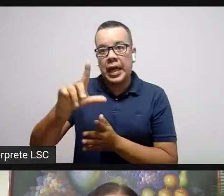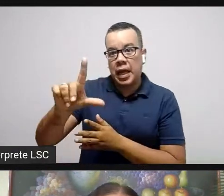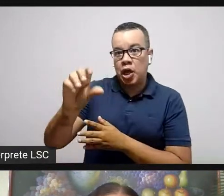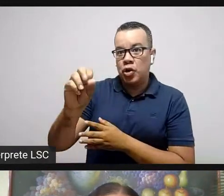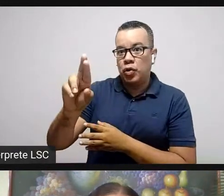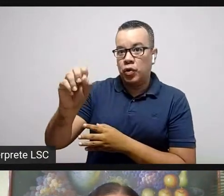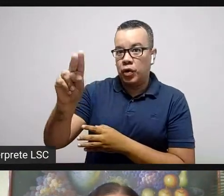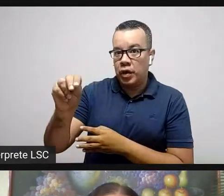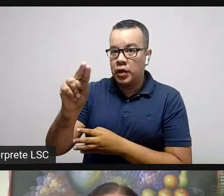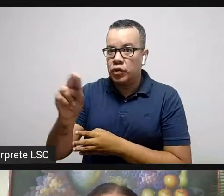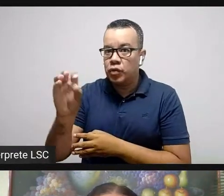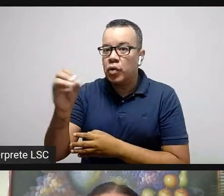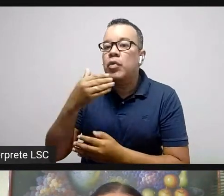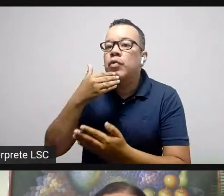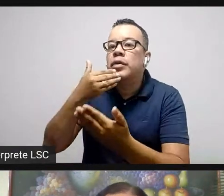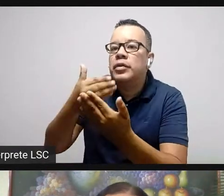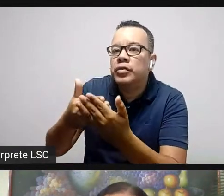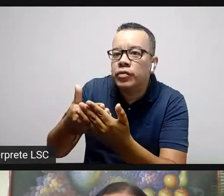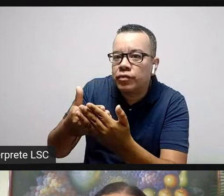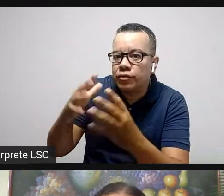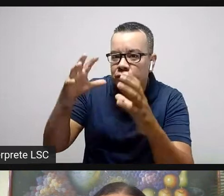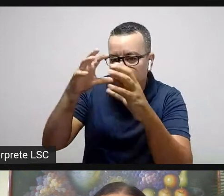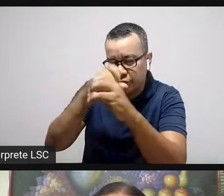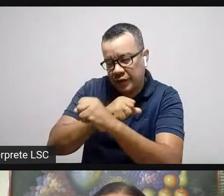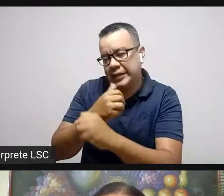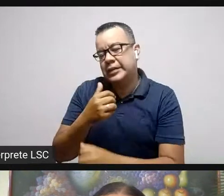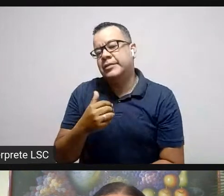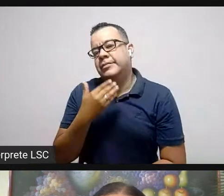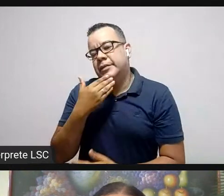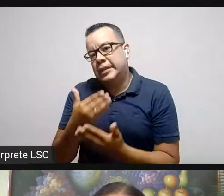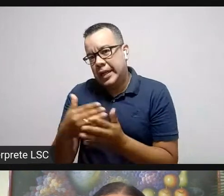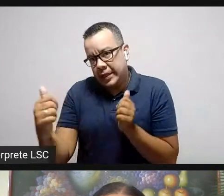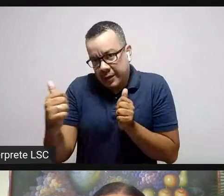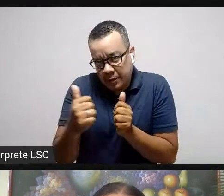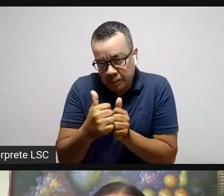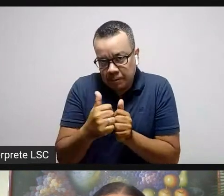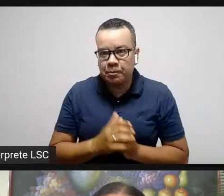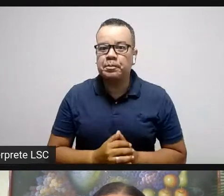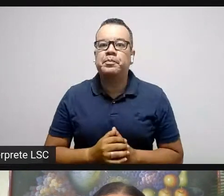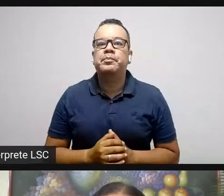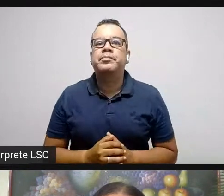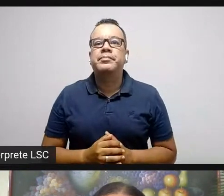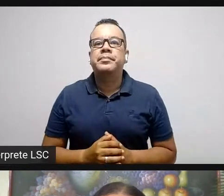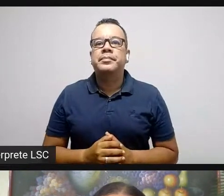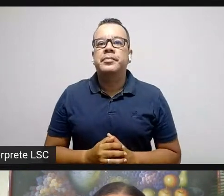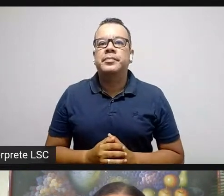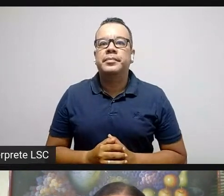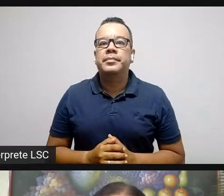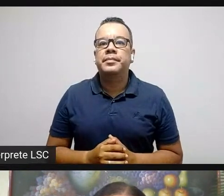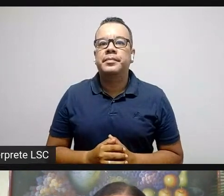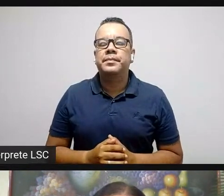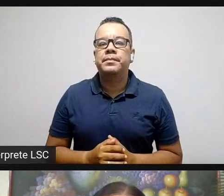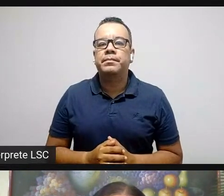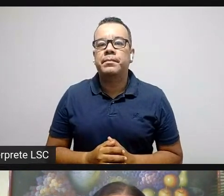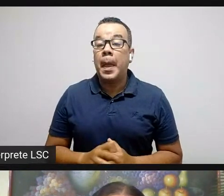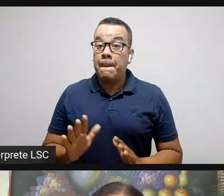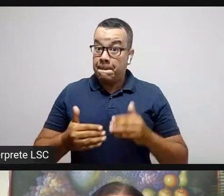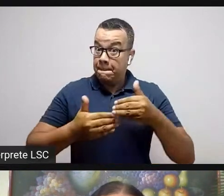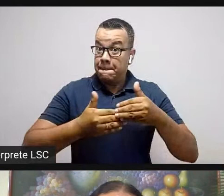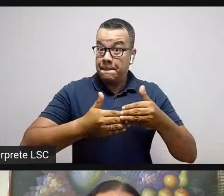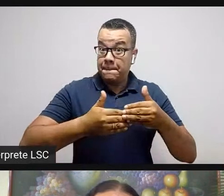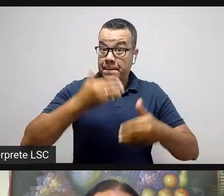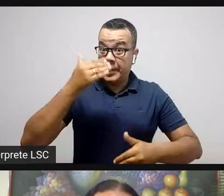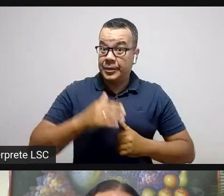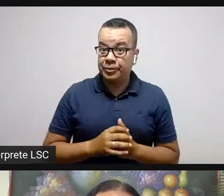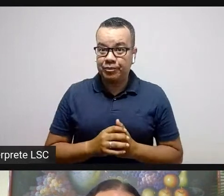por acompañarnos. Y bueno, empecemos entonces. Yo quería estar